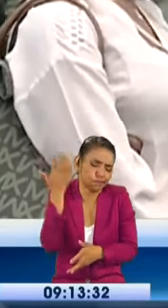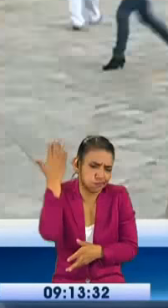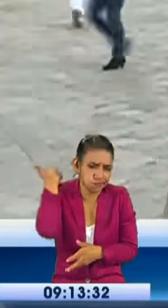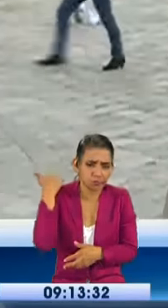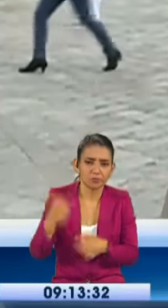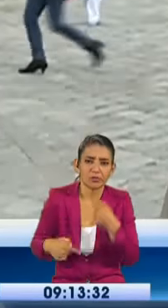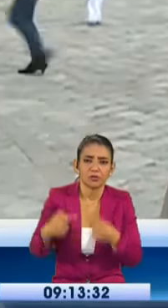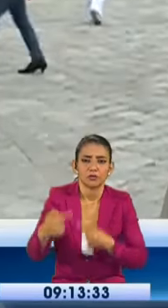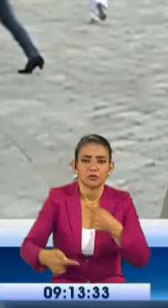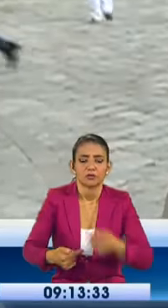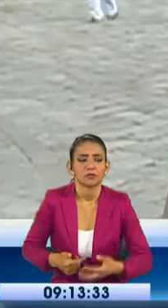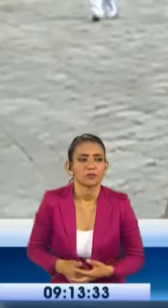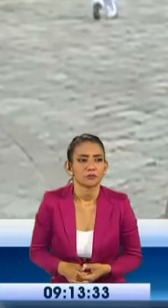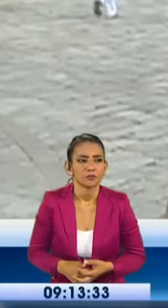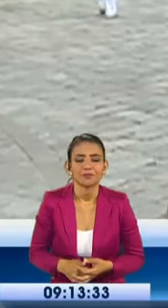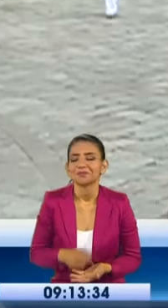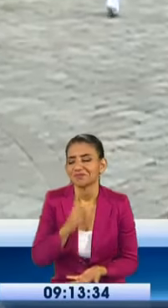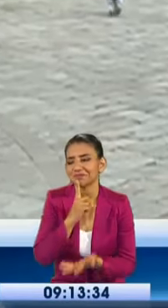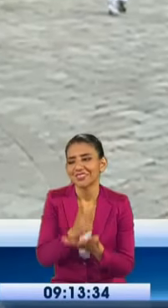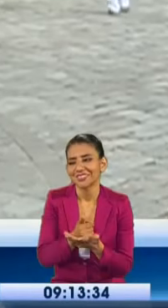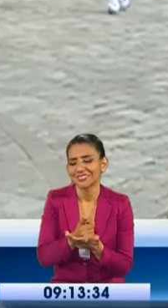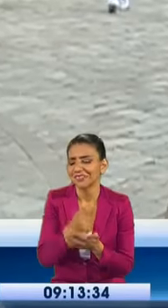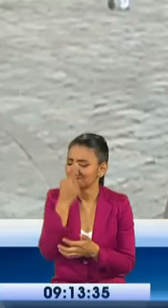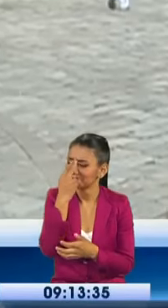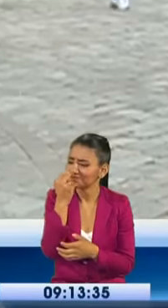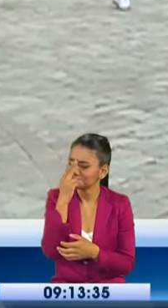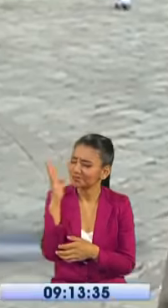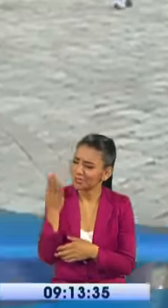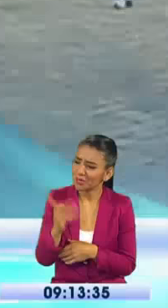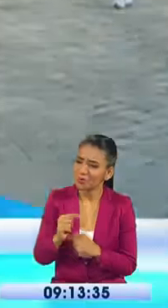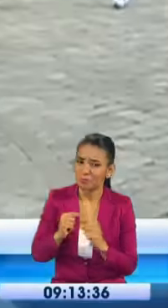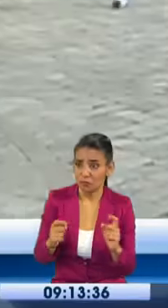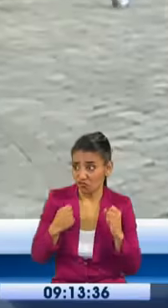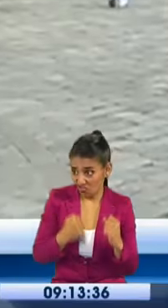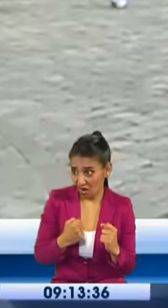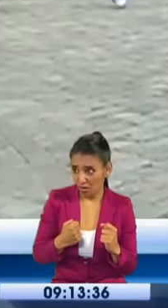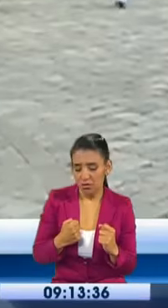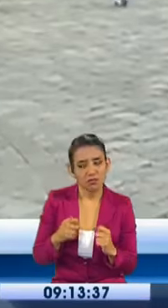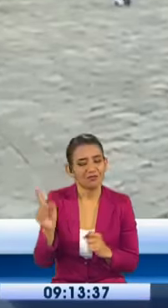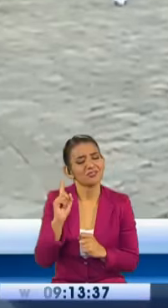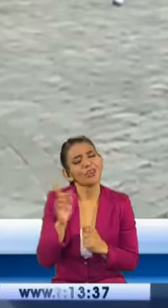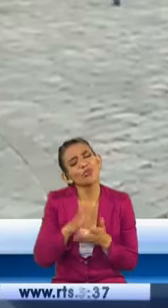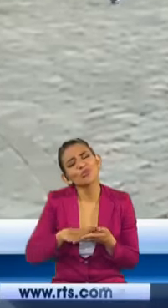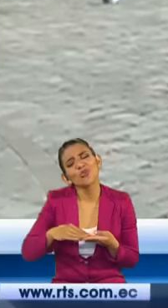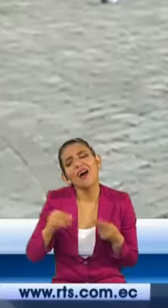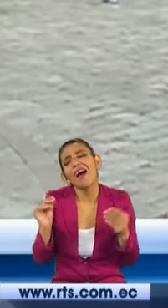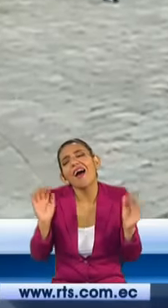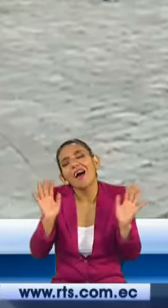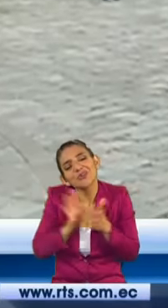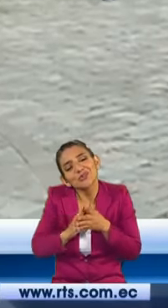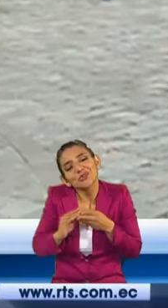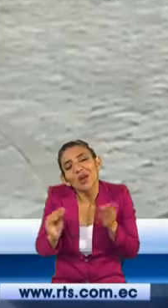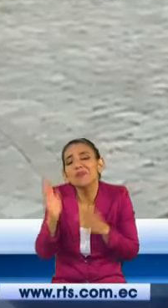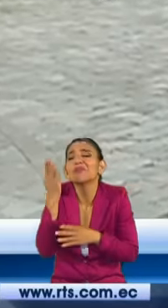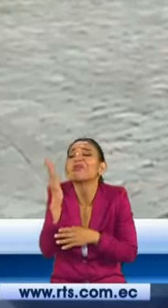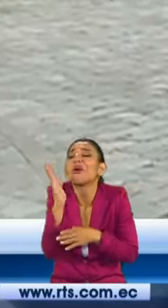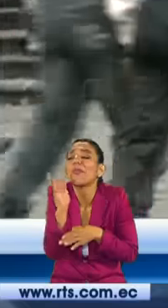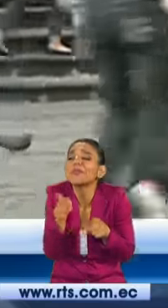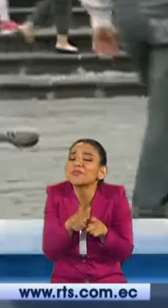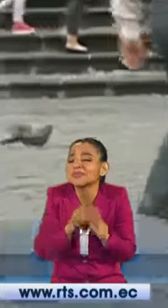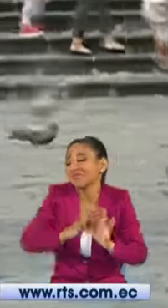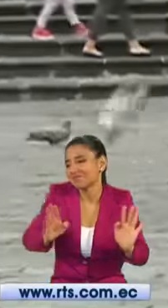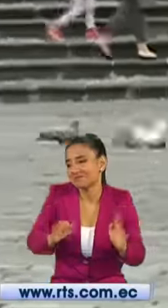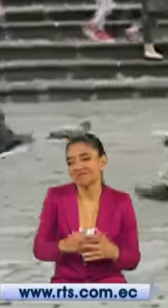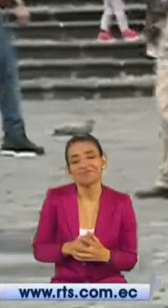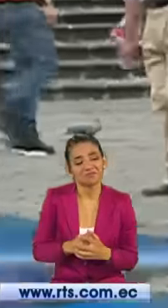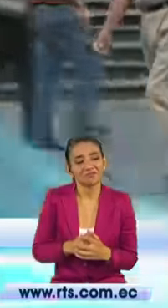años. Varias inocentadas, sí, pero no así fuertes, ¿no? Suavecitas, nomás así, cosa de reírse.